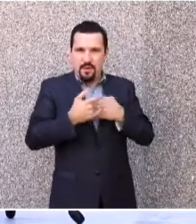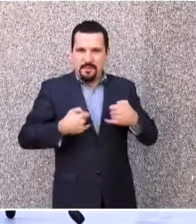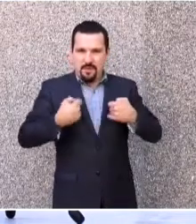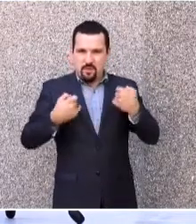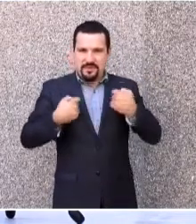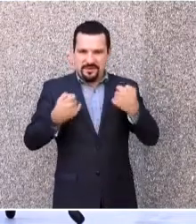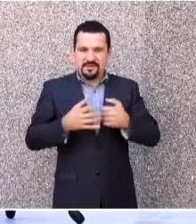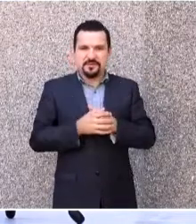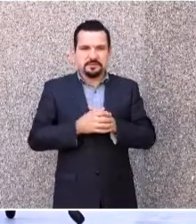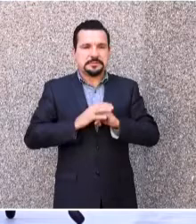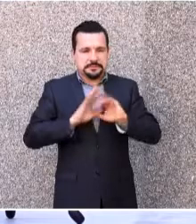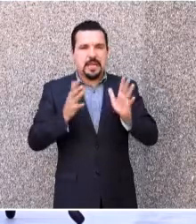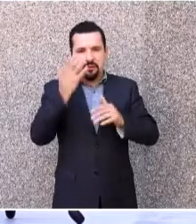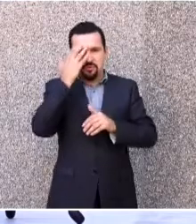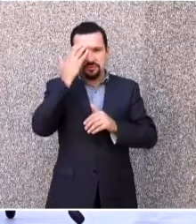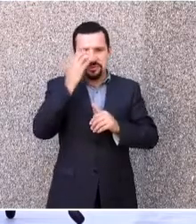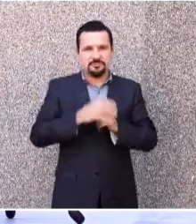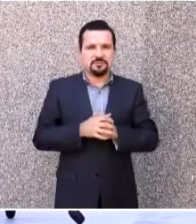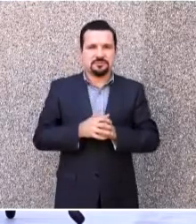decirles que hablamos